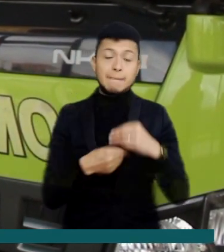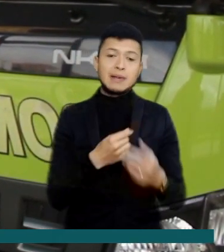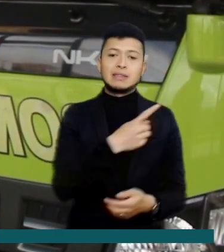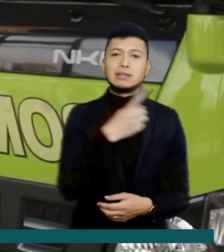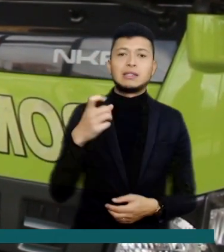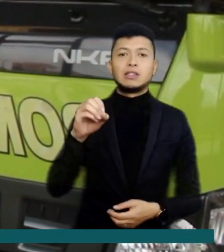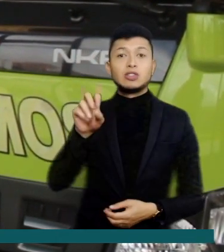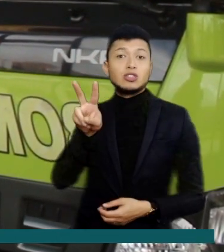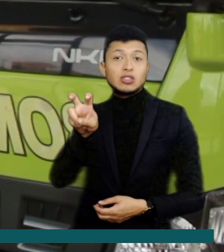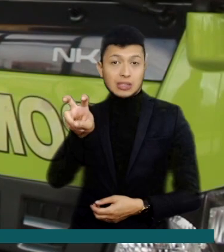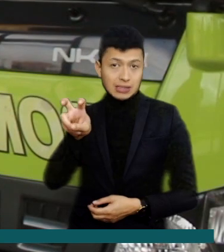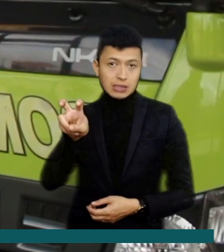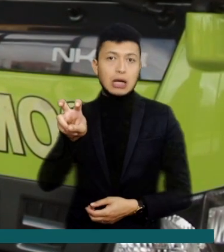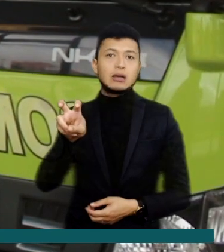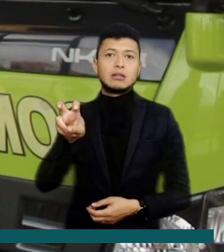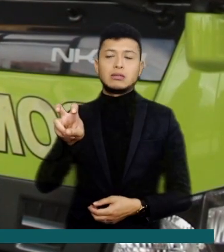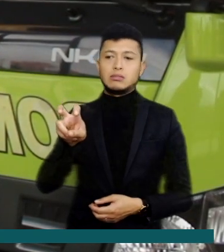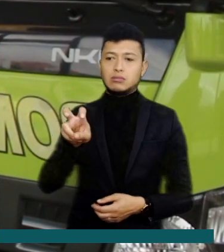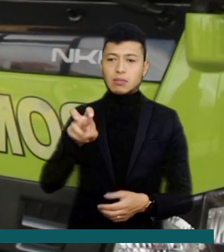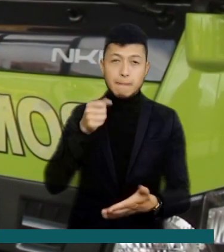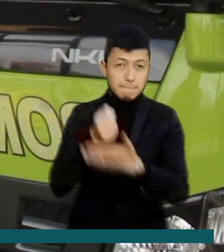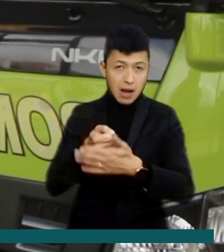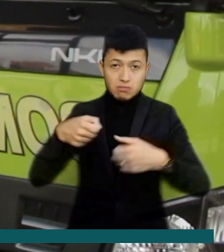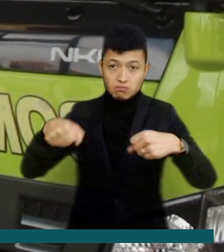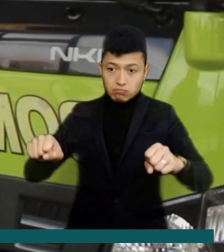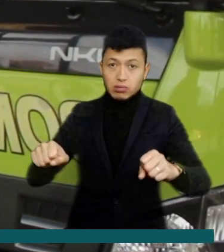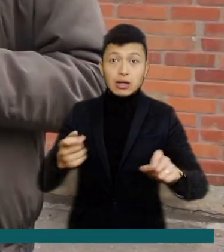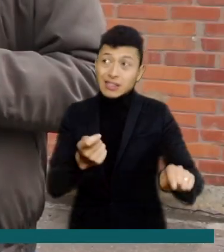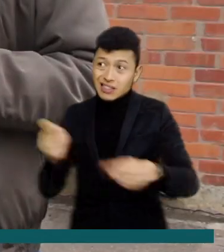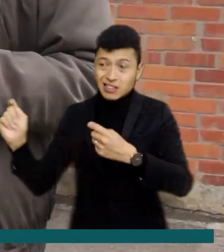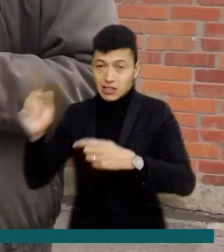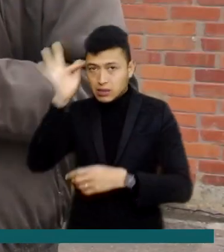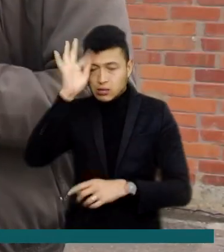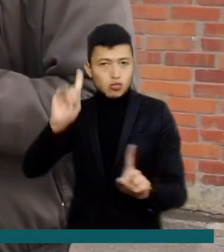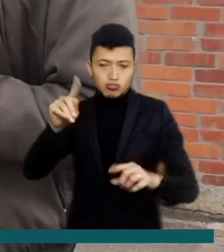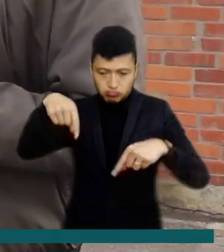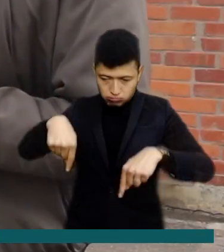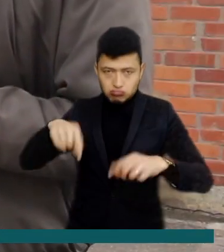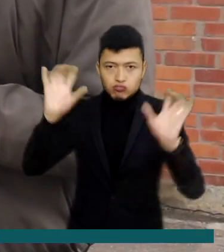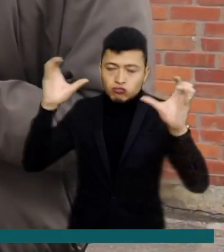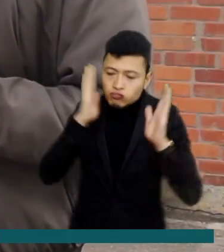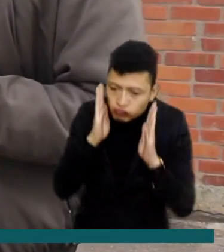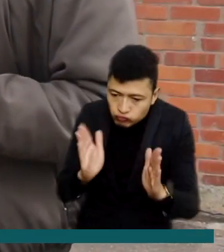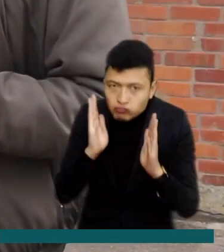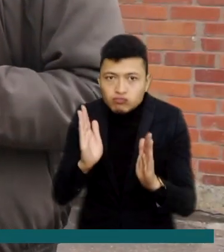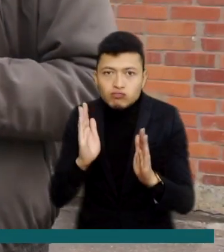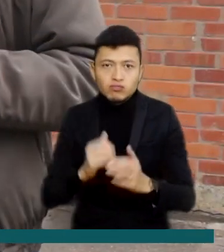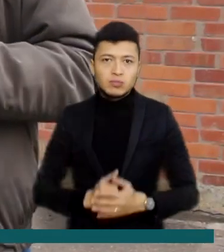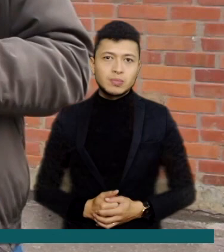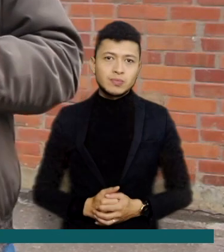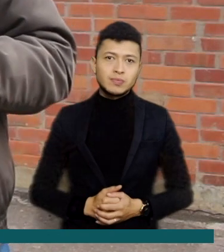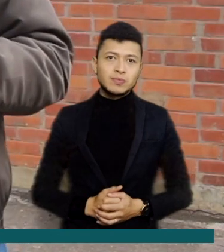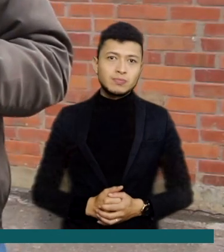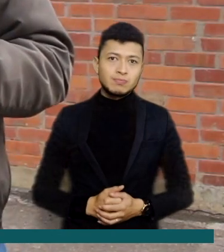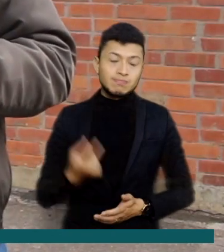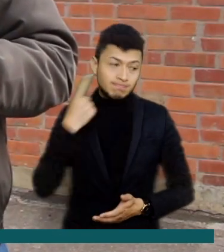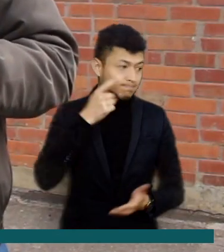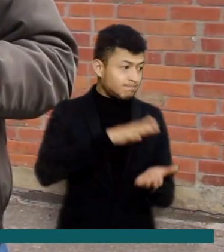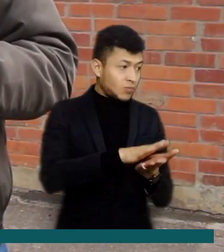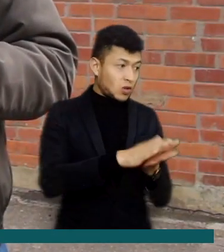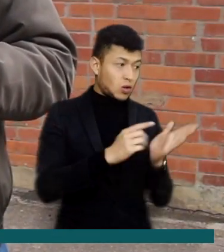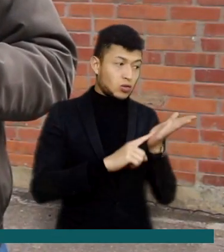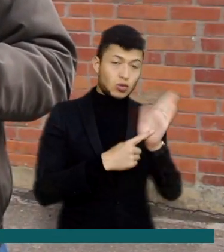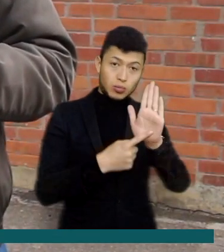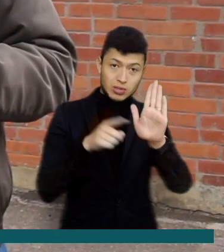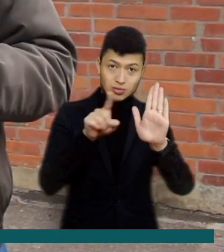que se han realizado valoraciones en el sitio sin necesidad de traslado de pacientes. En el momento de la ocurrencia de un accidente de tránsito, este documento